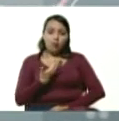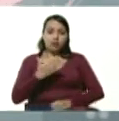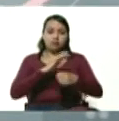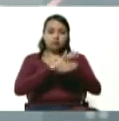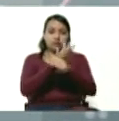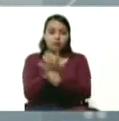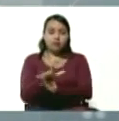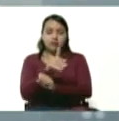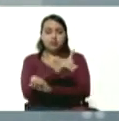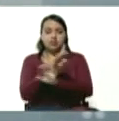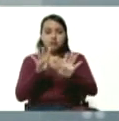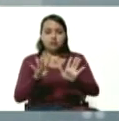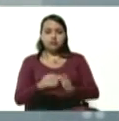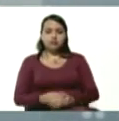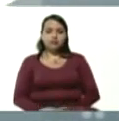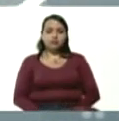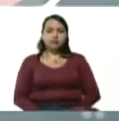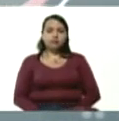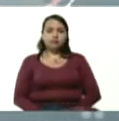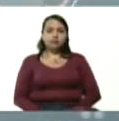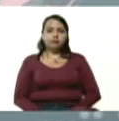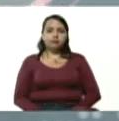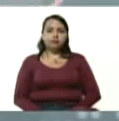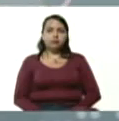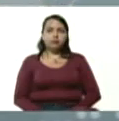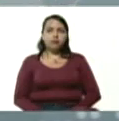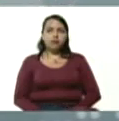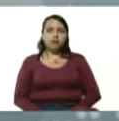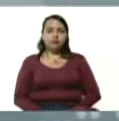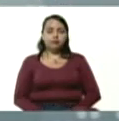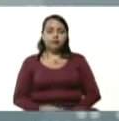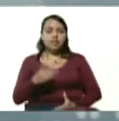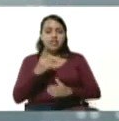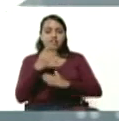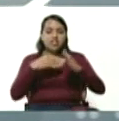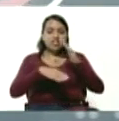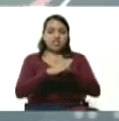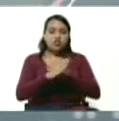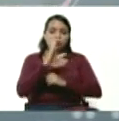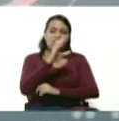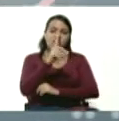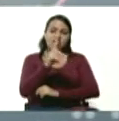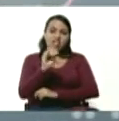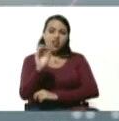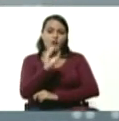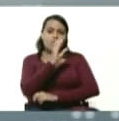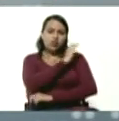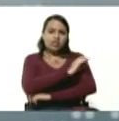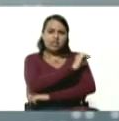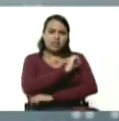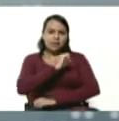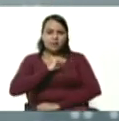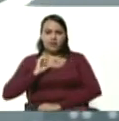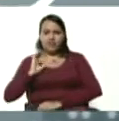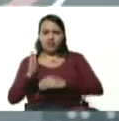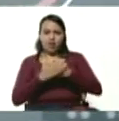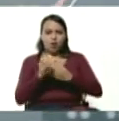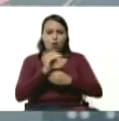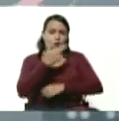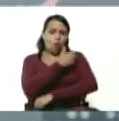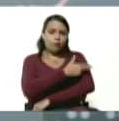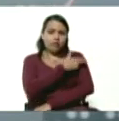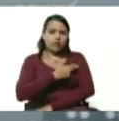por COVID-19 consulten a un hospital centinela a un CDI a una síntica privada y de inmediato podremos